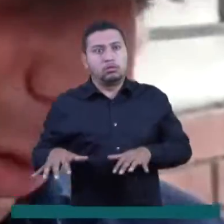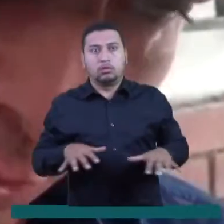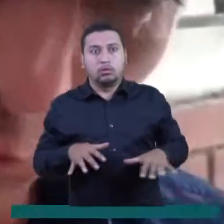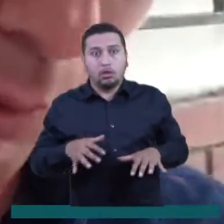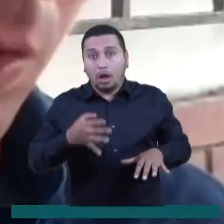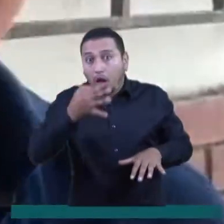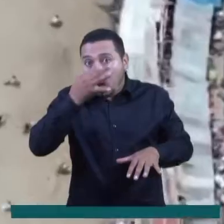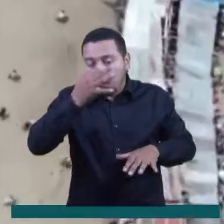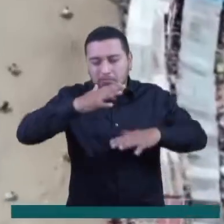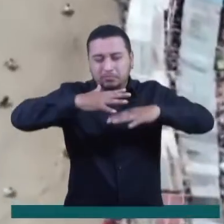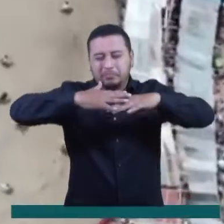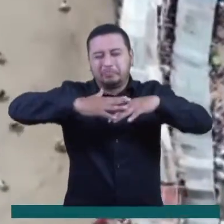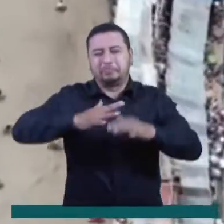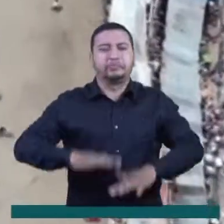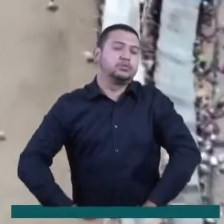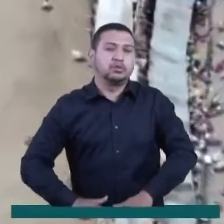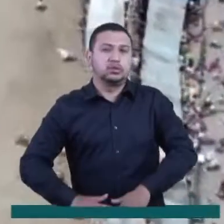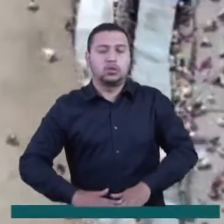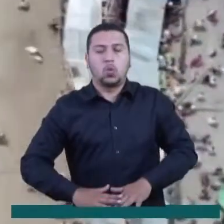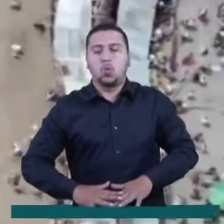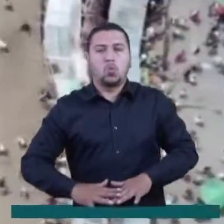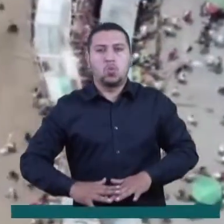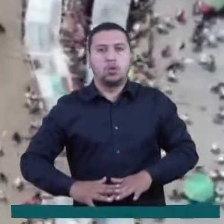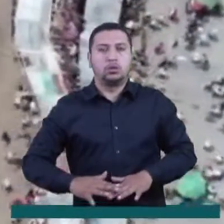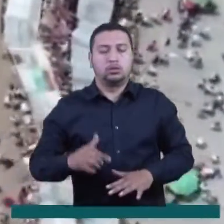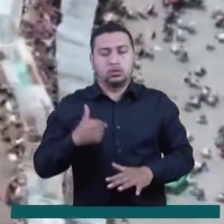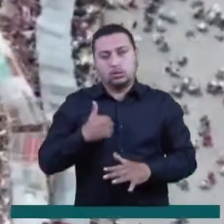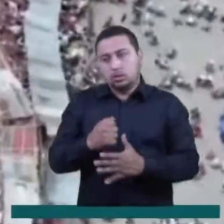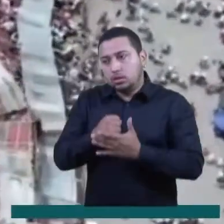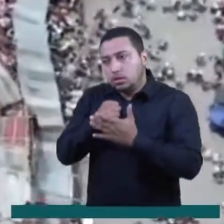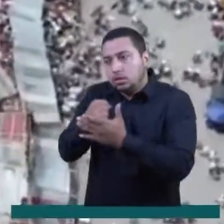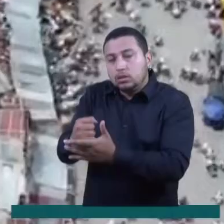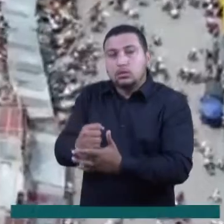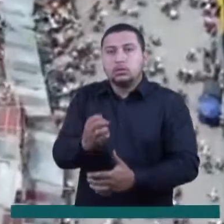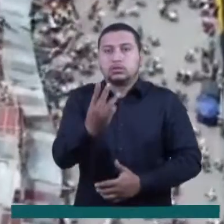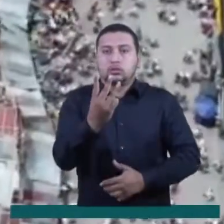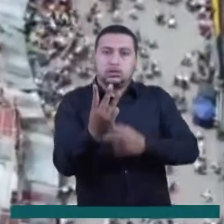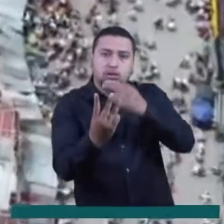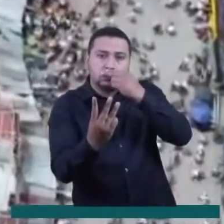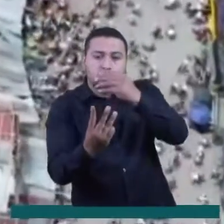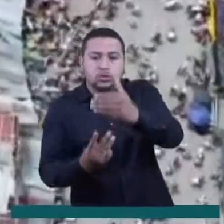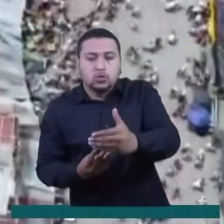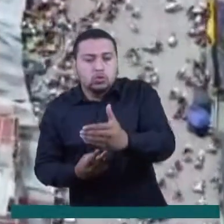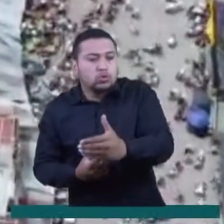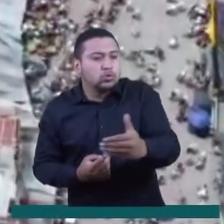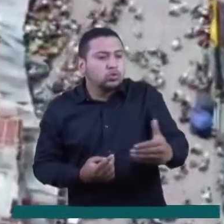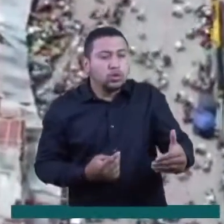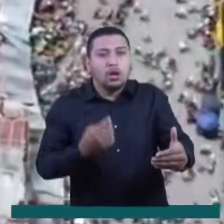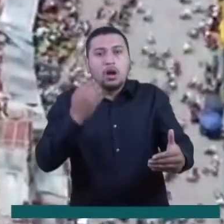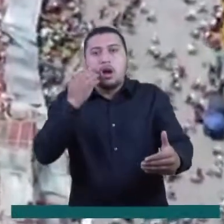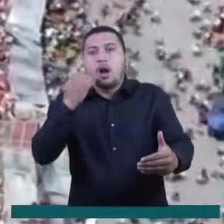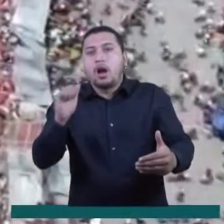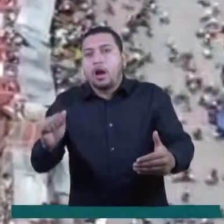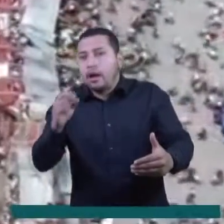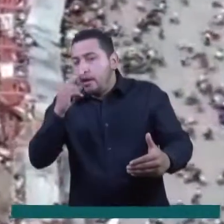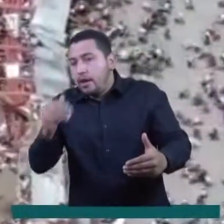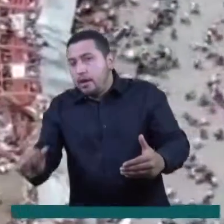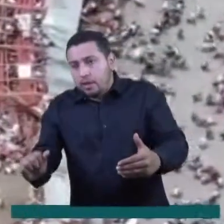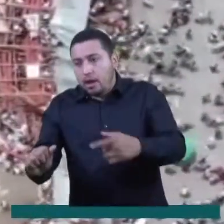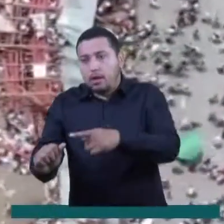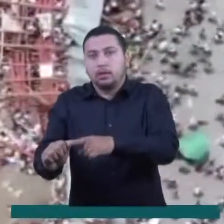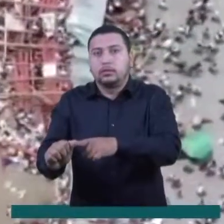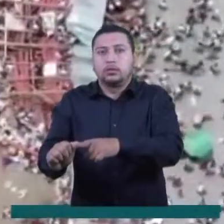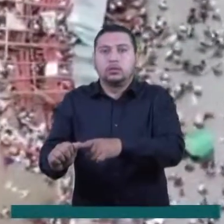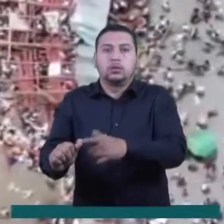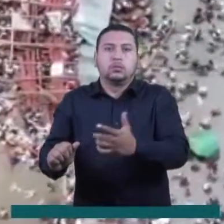mentiras, todo se fue abajo, todo se fue abajo. Ayudé a sacar 3 niños y una niña,